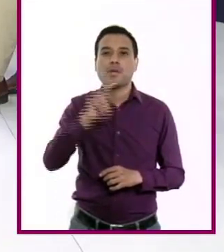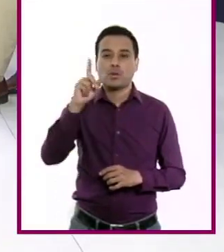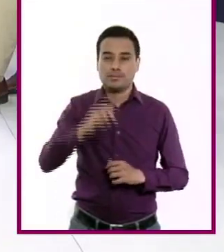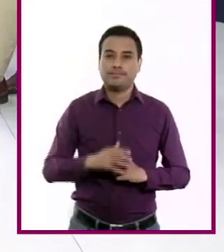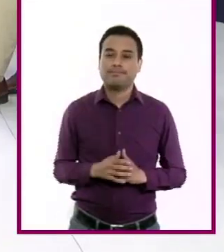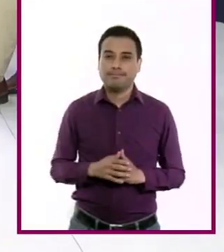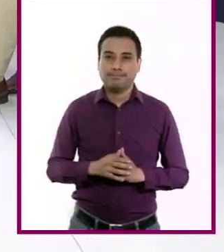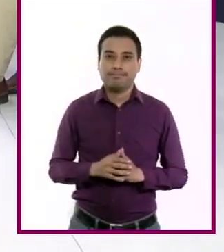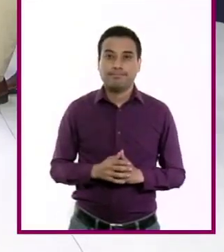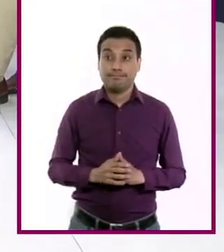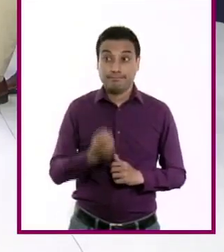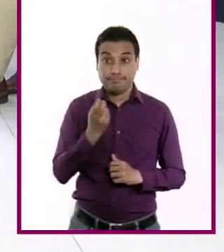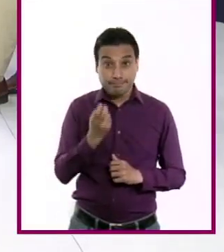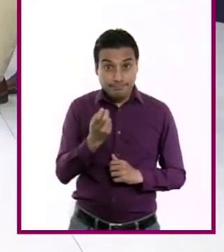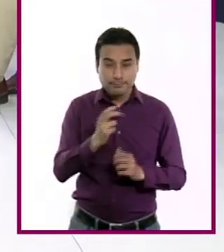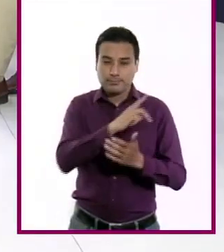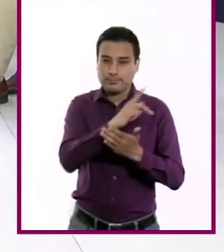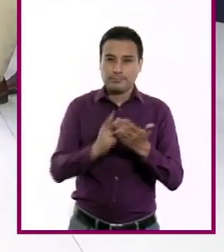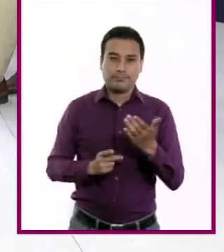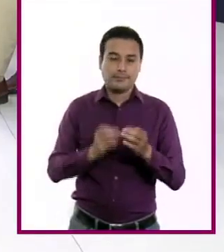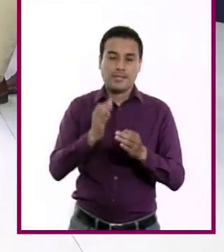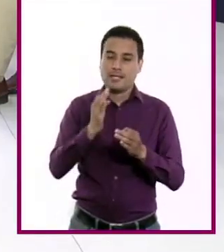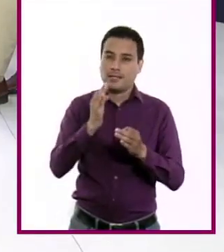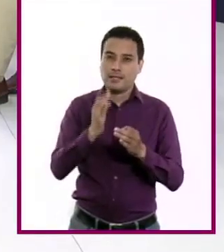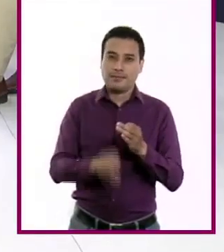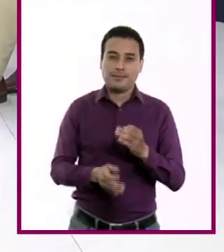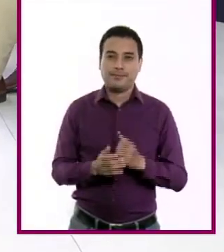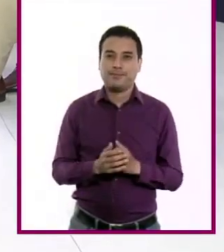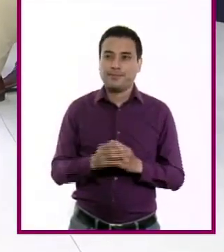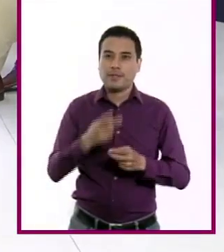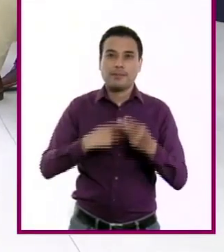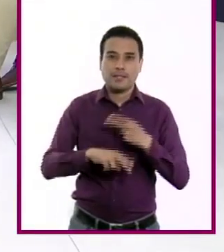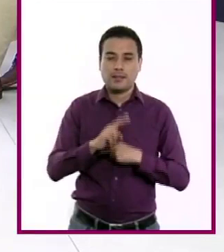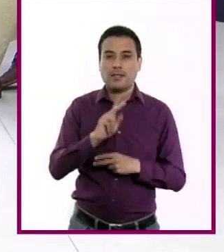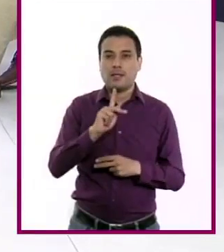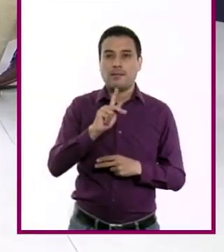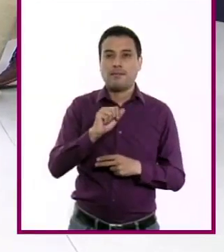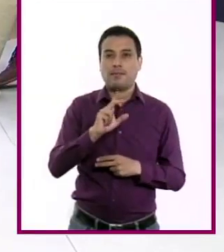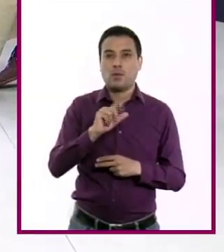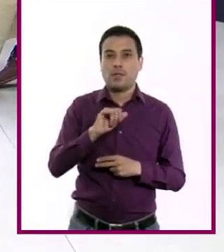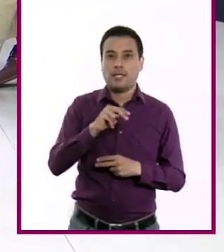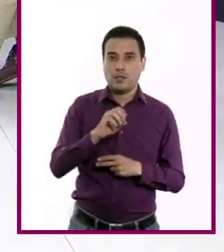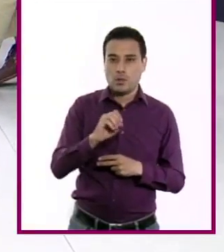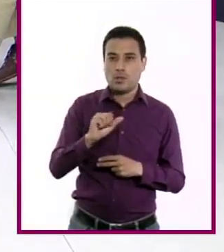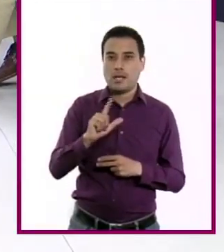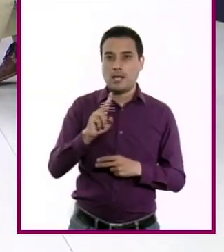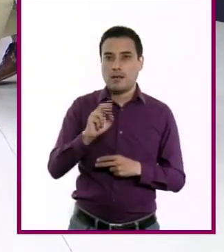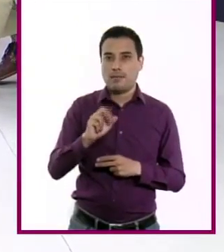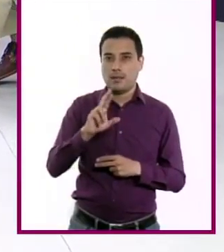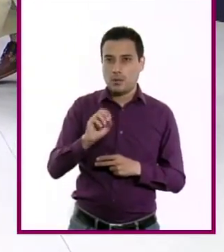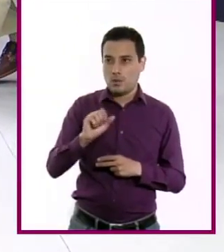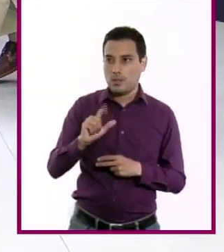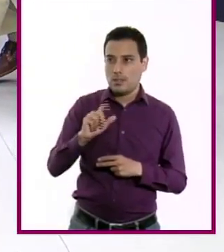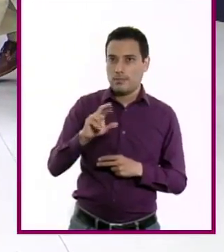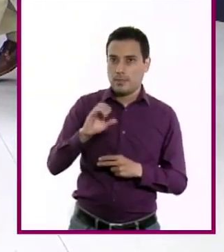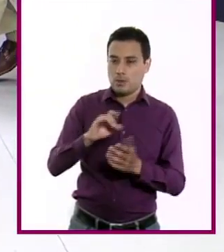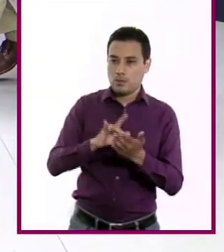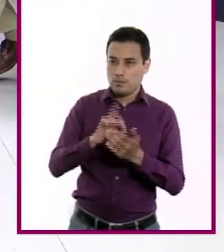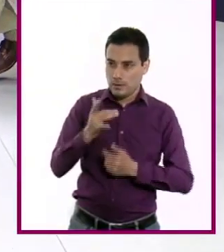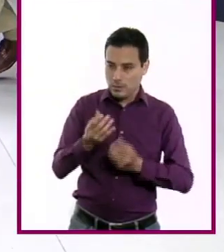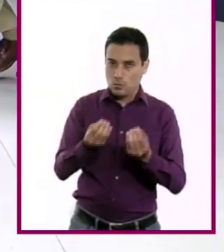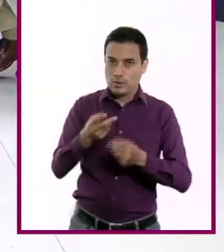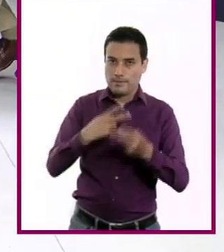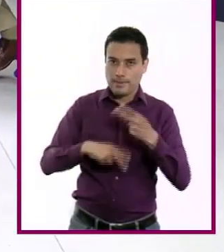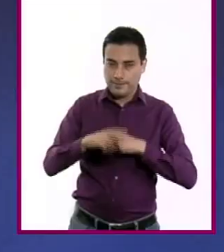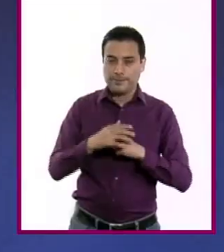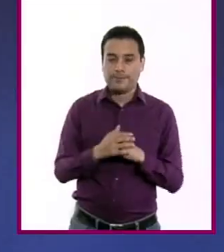lamentar. Con esto se termina el episodio de hoy en el que nos acompañaron Paulino, Álvaro y Alberto. Muchísimas gracias por venir